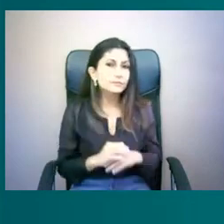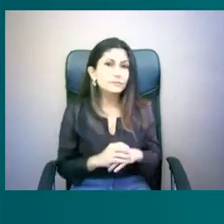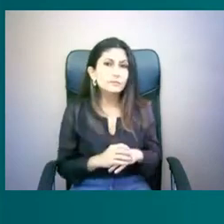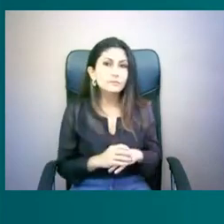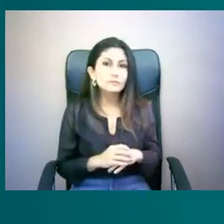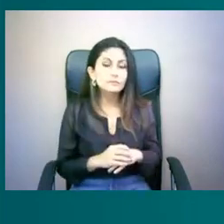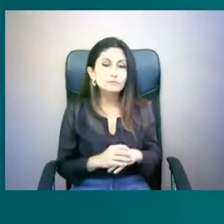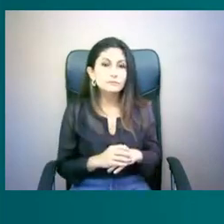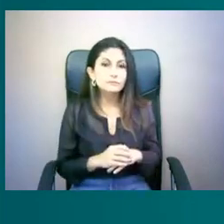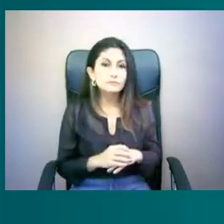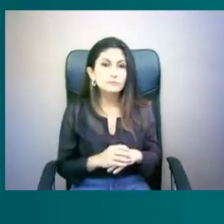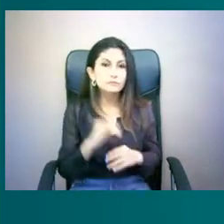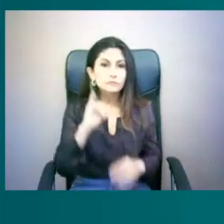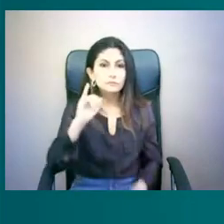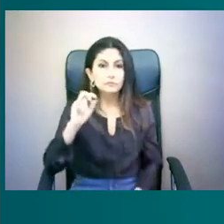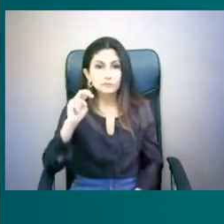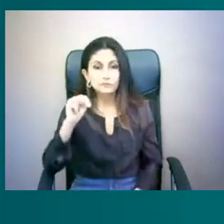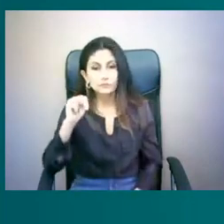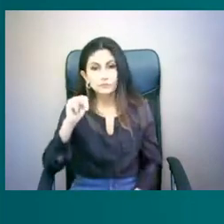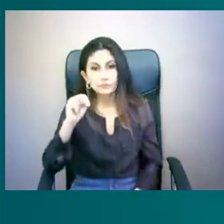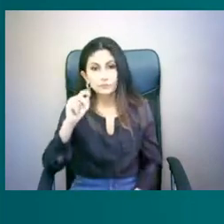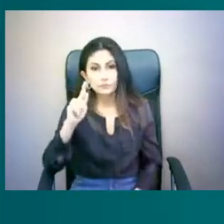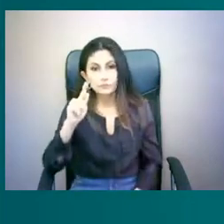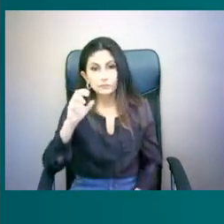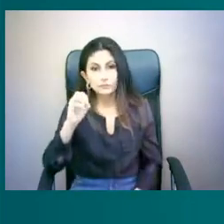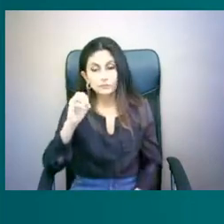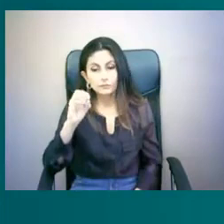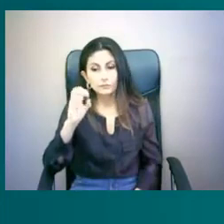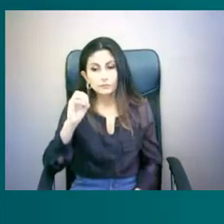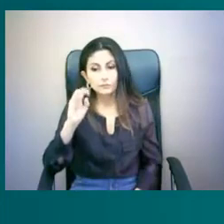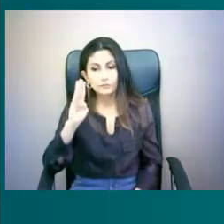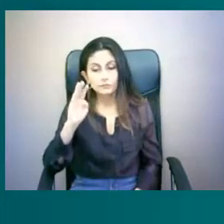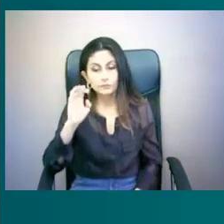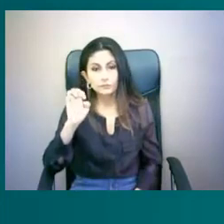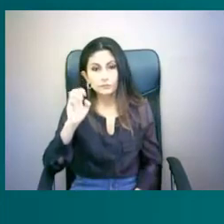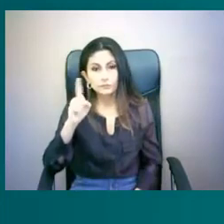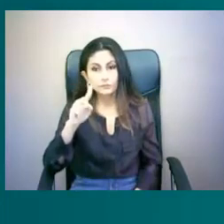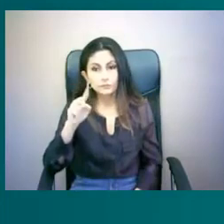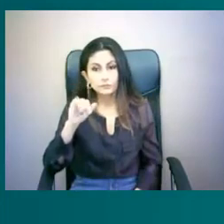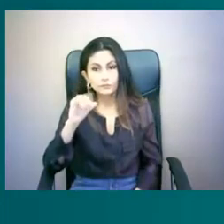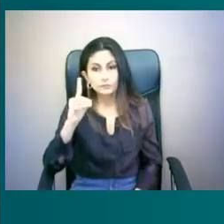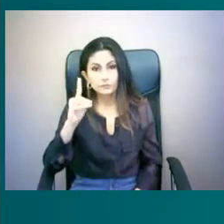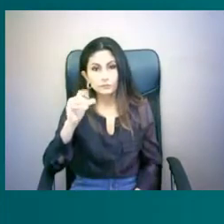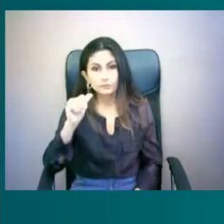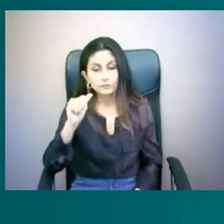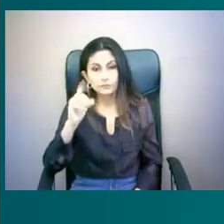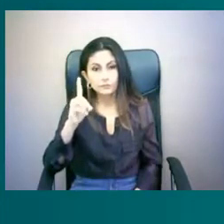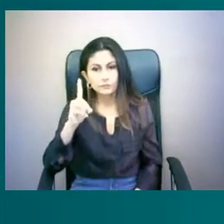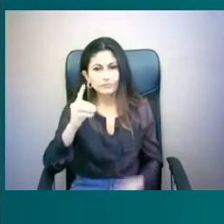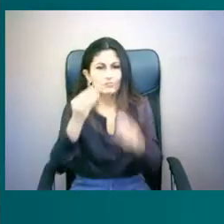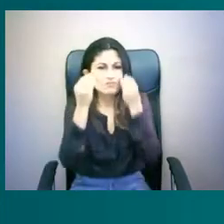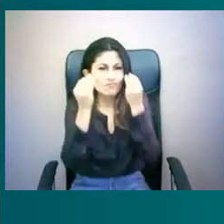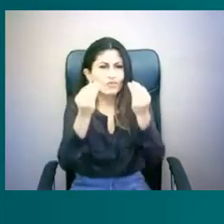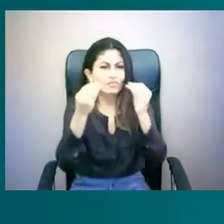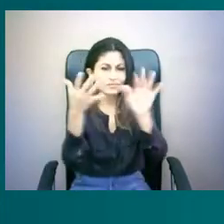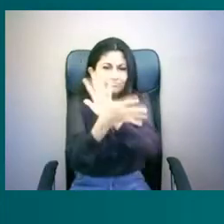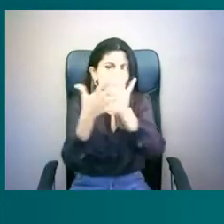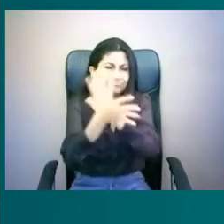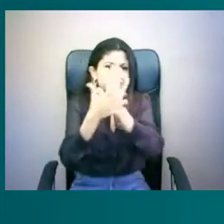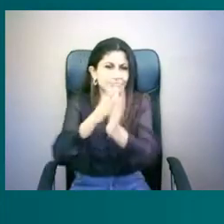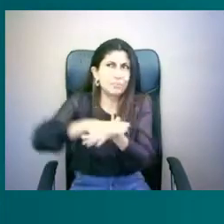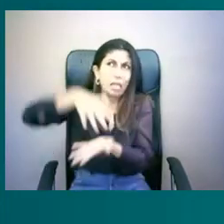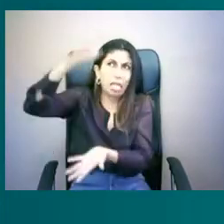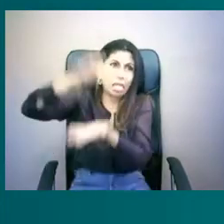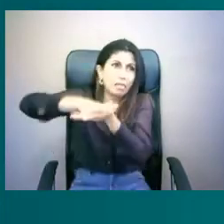escuchado, o la famosa infobesidad. Y es esa saturación de información que no nos permite tomar las mejores decisiones. Y es que estamos abrumados por